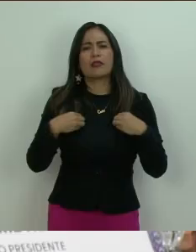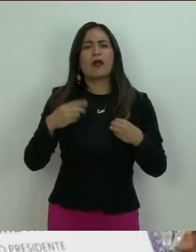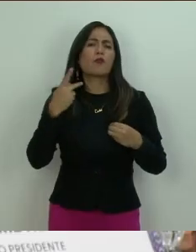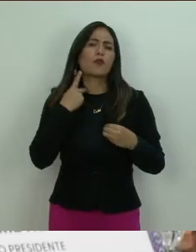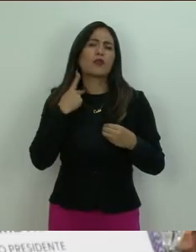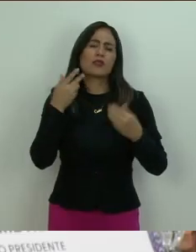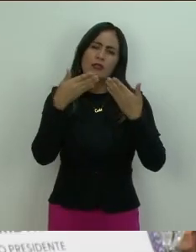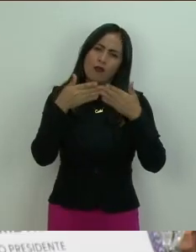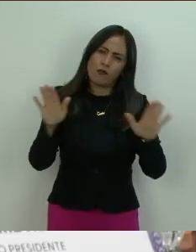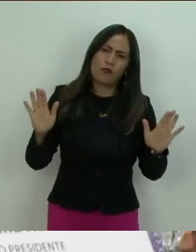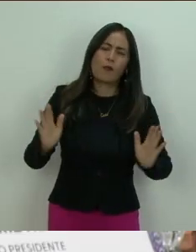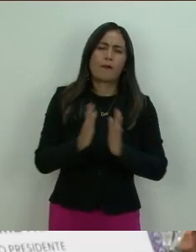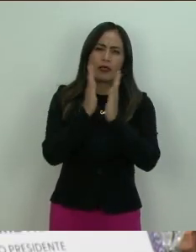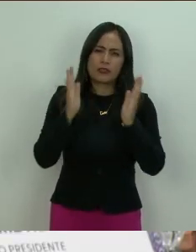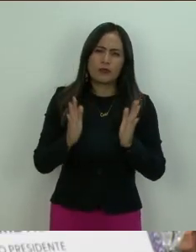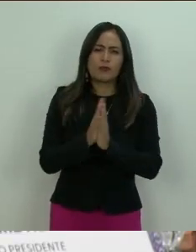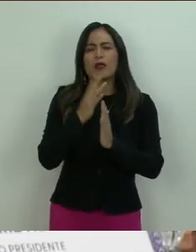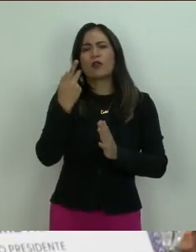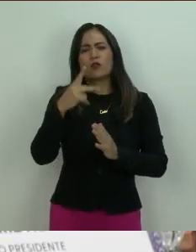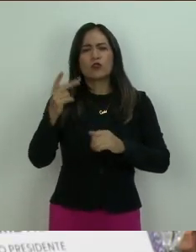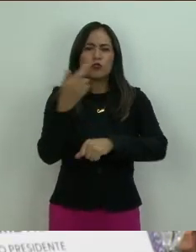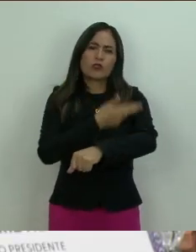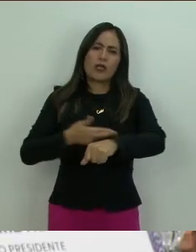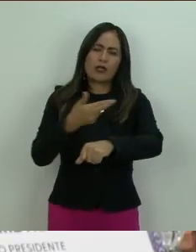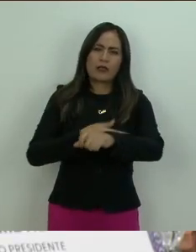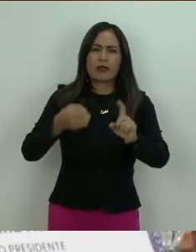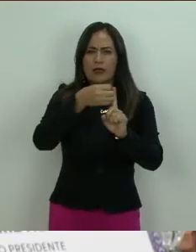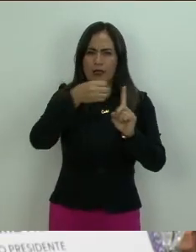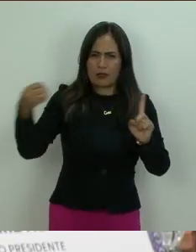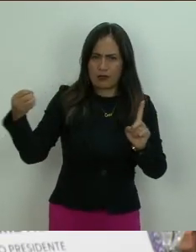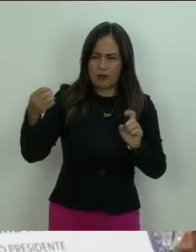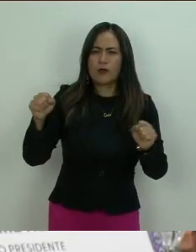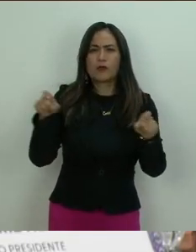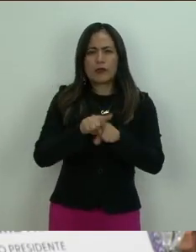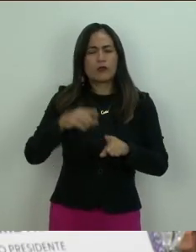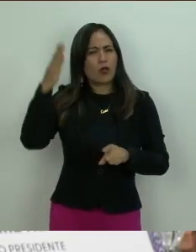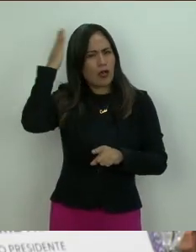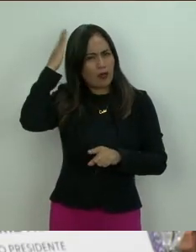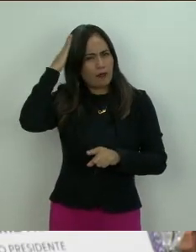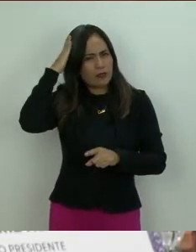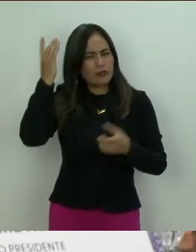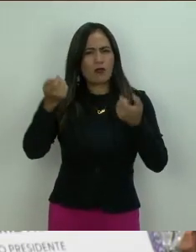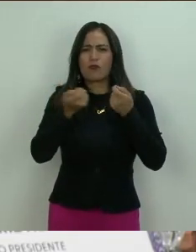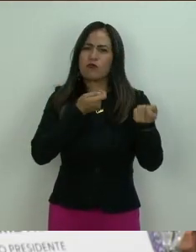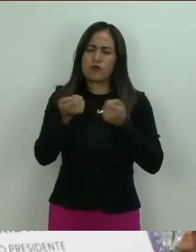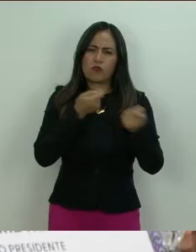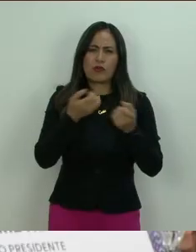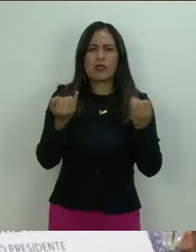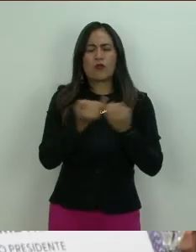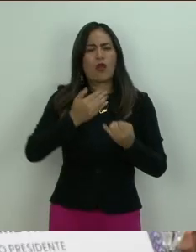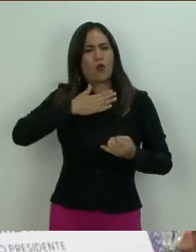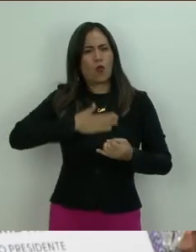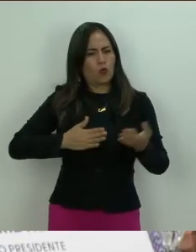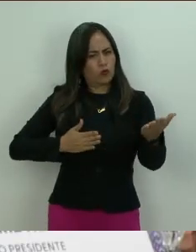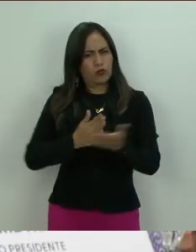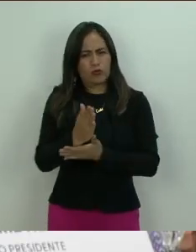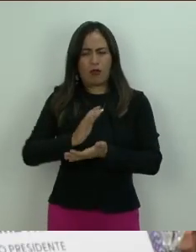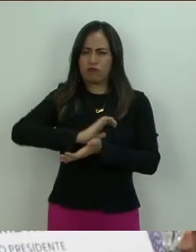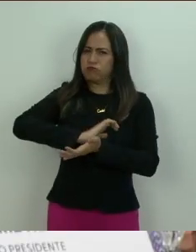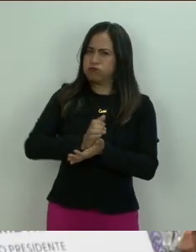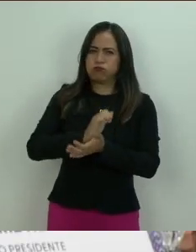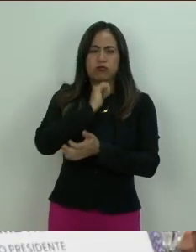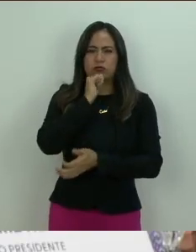pública, respetando sus formas de organización, fortaleciendo su liderazgo y asegurando su acceso a la justicia sin